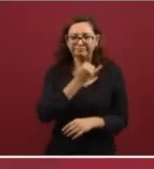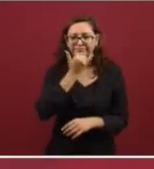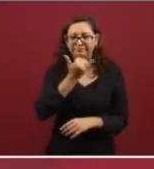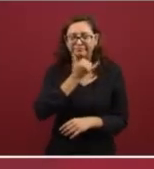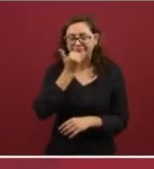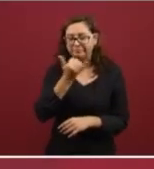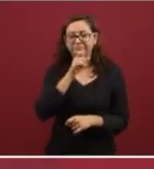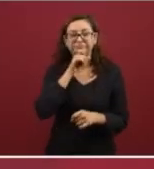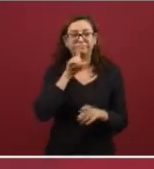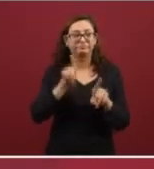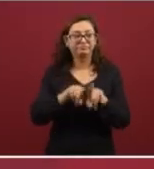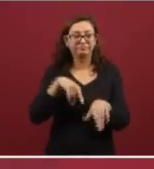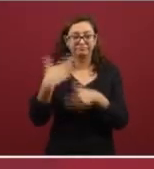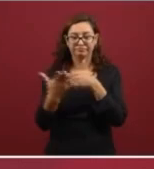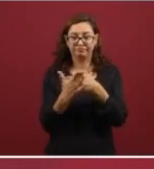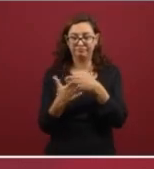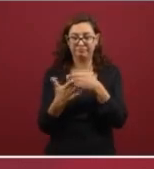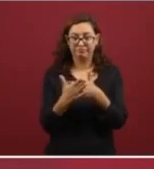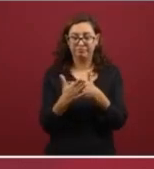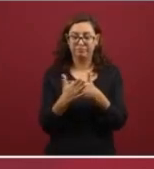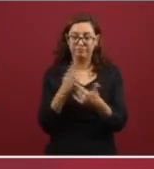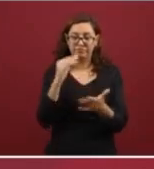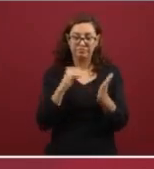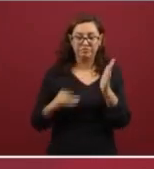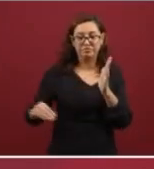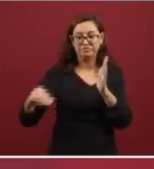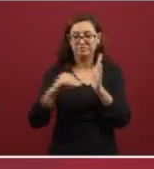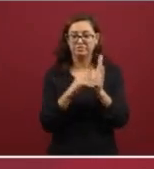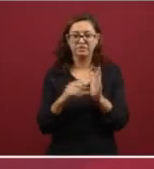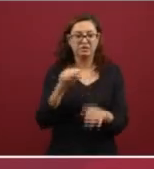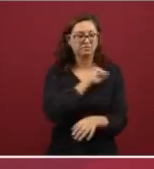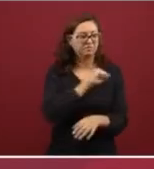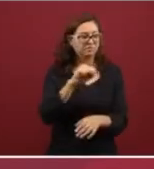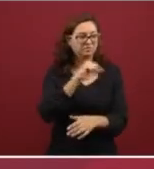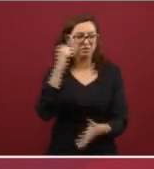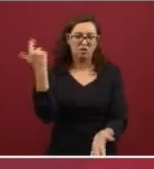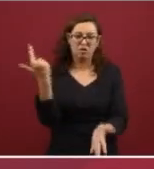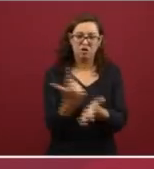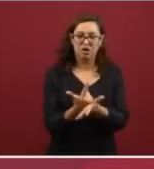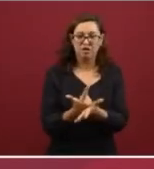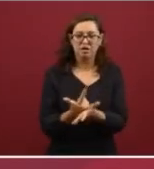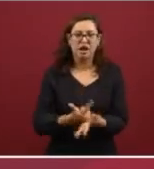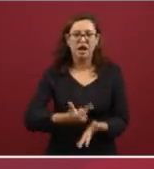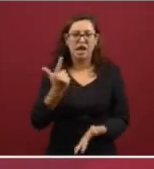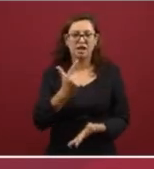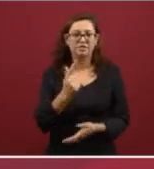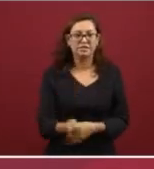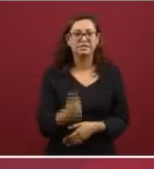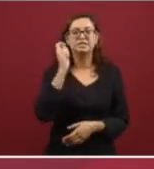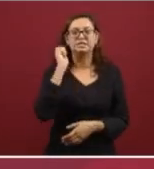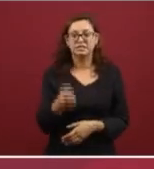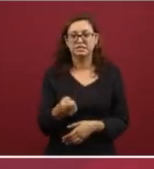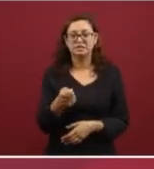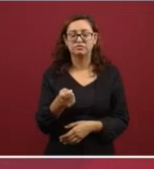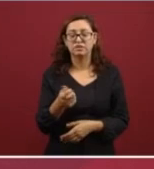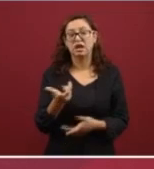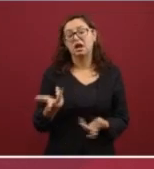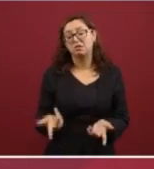ley, se va a convertir en delito grave. Es decir, no van a alcanzar